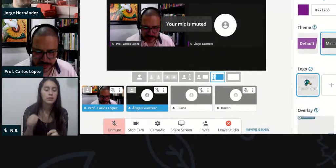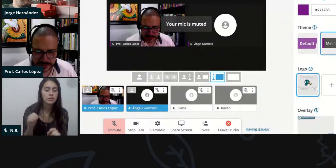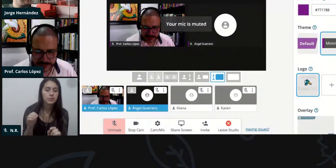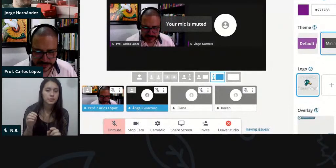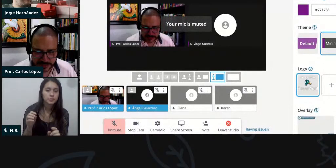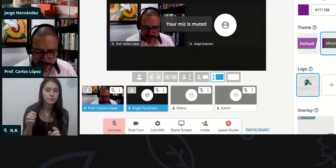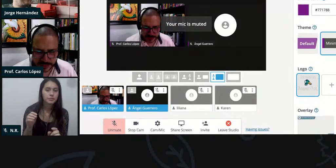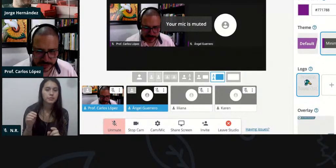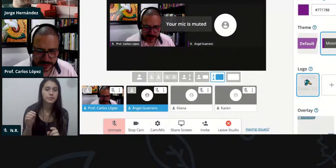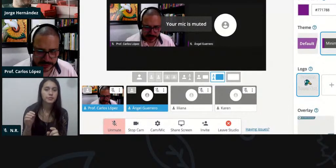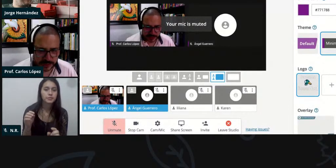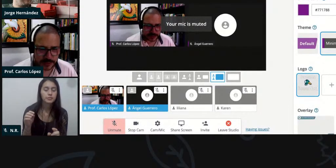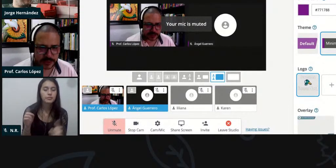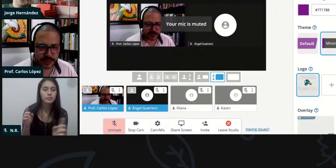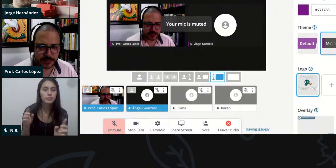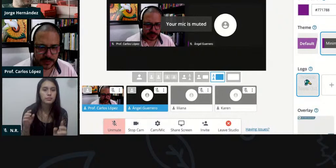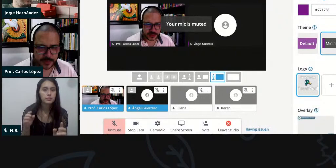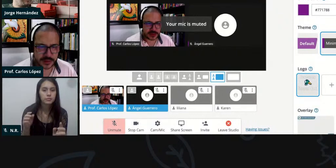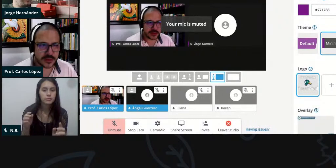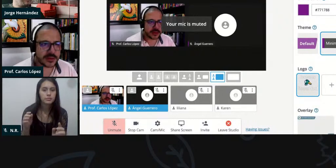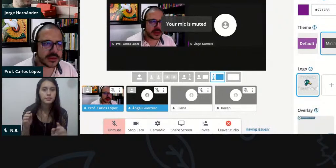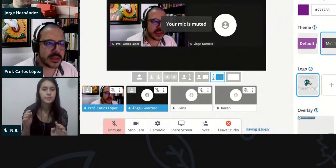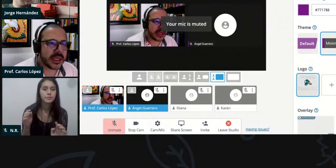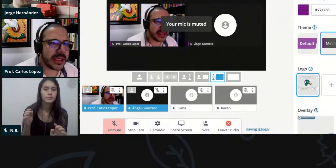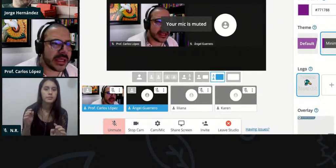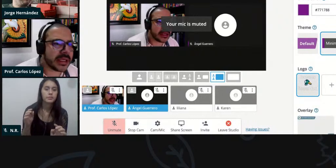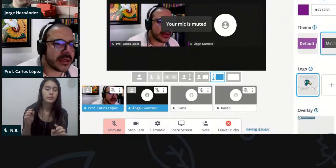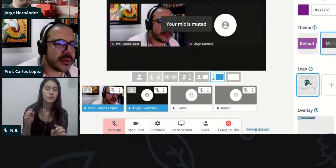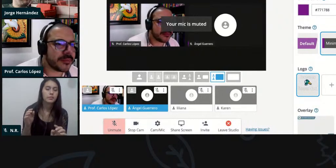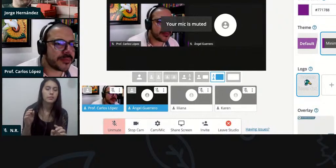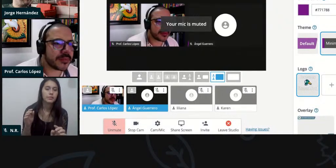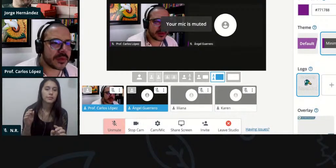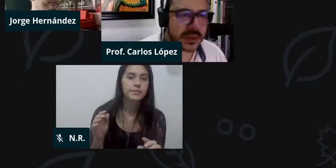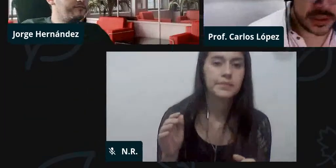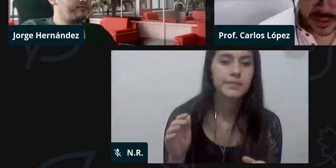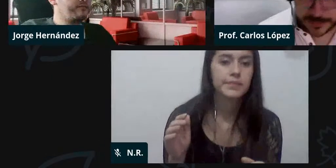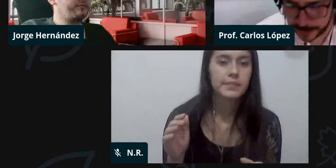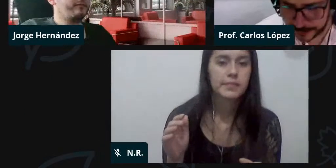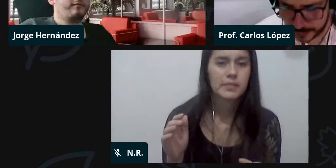Listo, aquí ya está. Ya lo tengo yo, no se preocupe. Ok. ¿Sí?